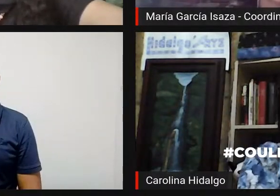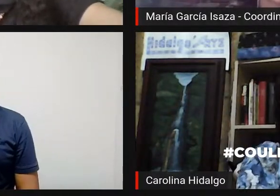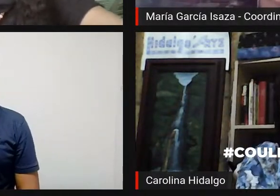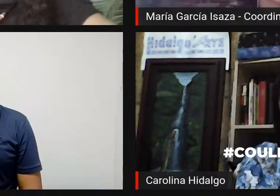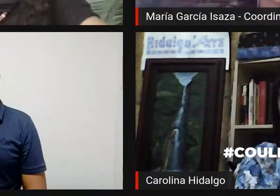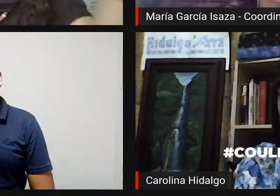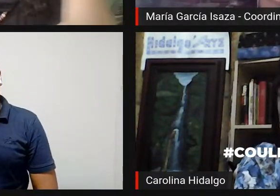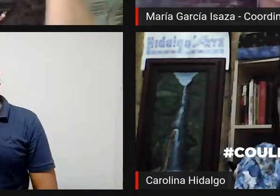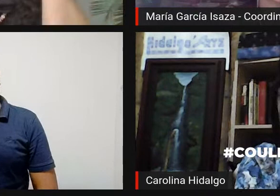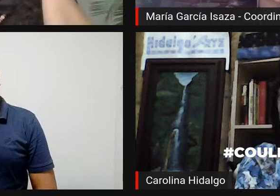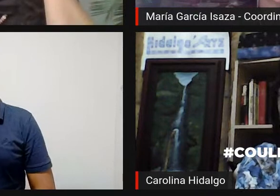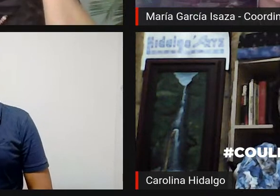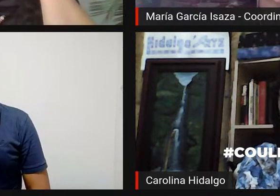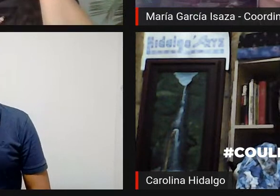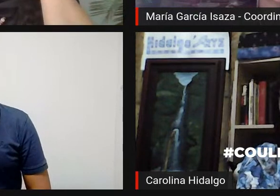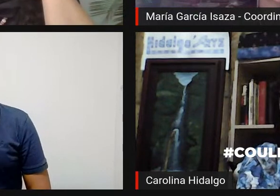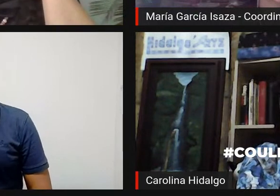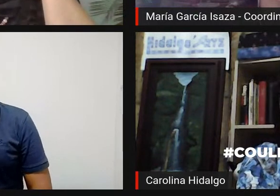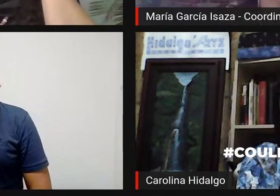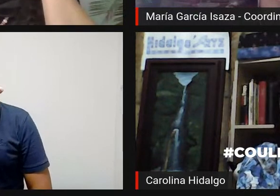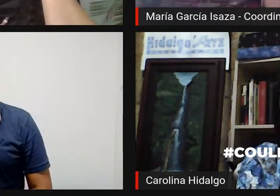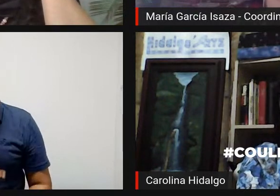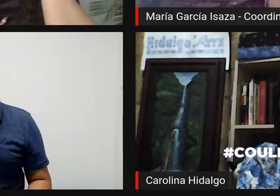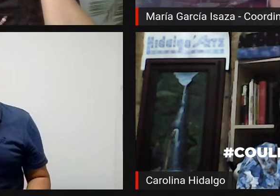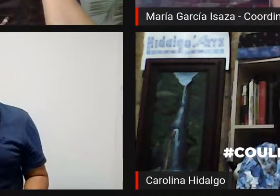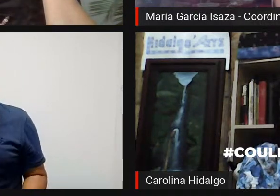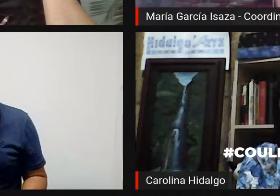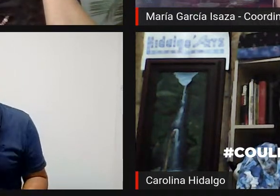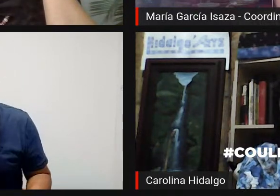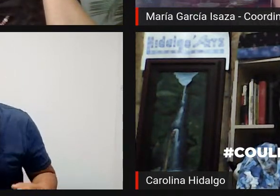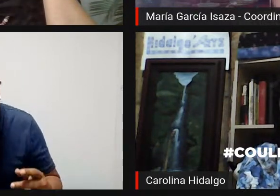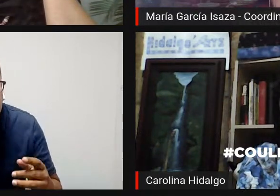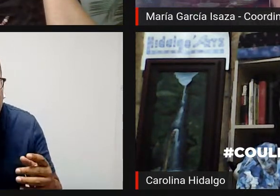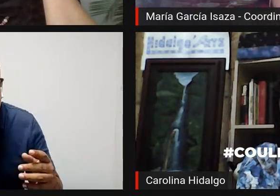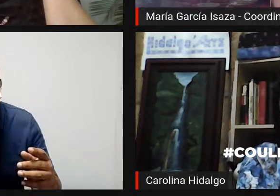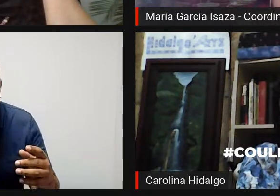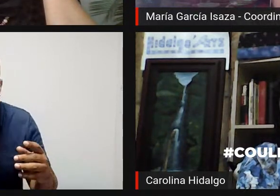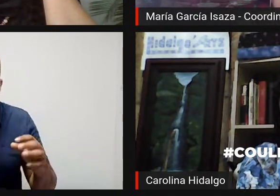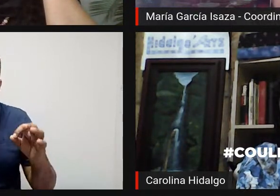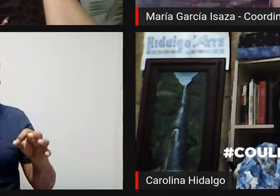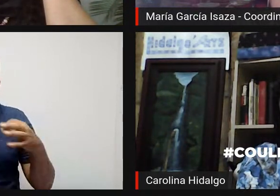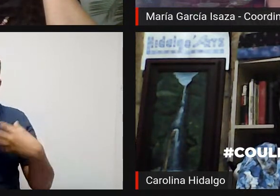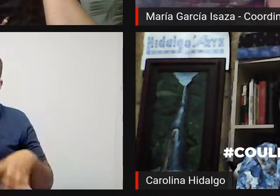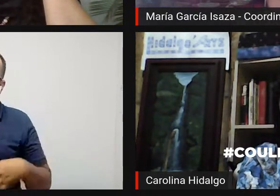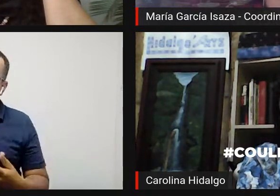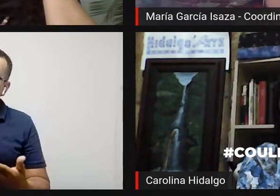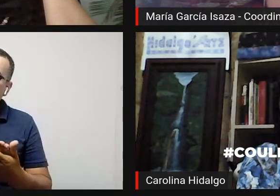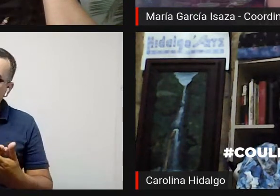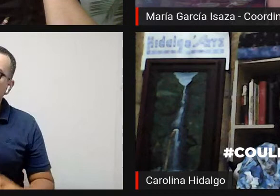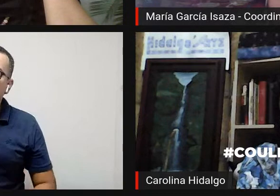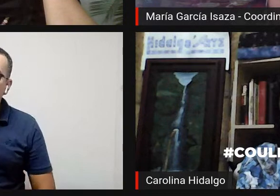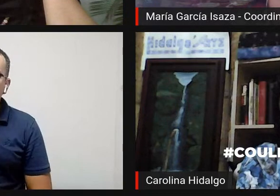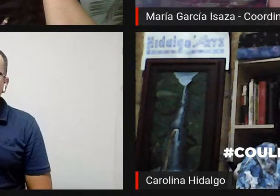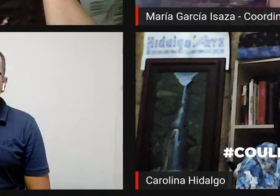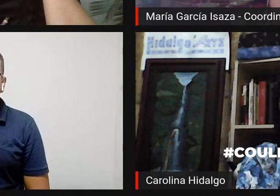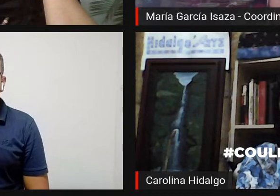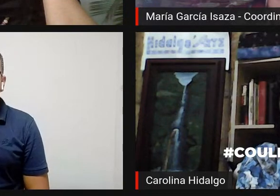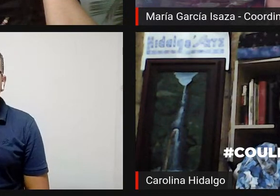Qué bonito eso, Wider. Claro, casi no lo logro ver, pero se ve al final. Muchas gracias por compartir.